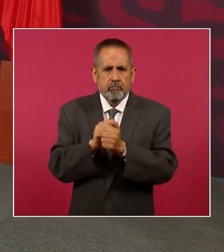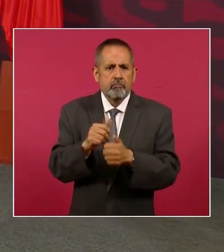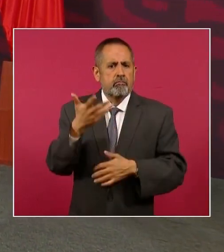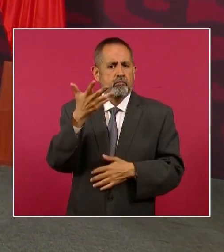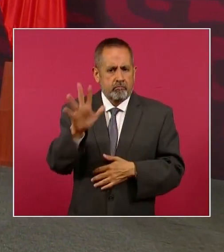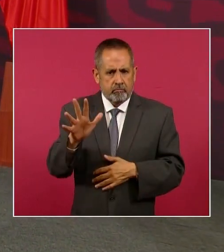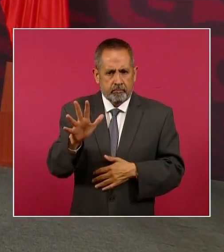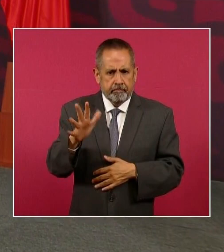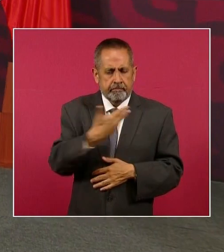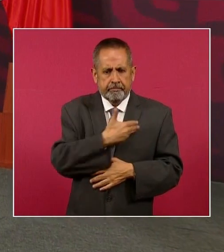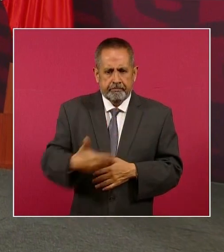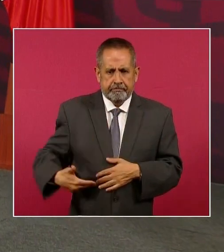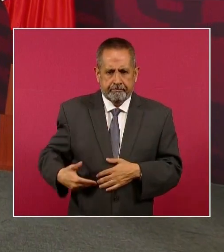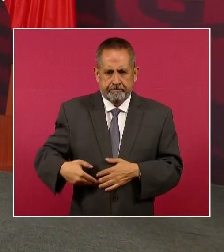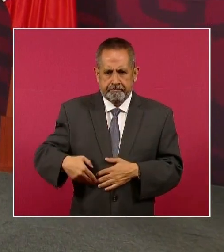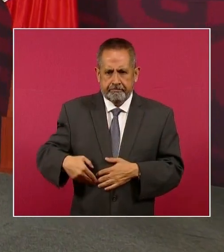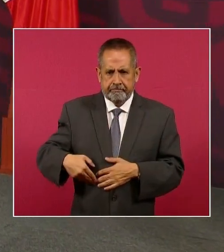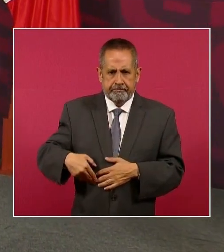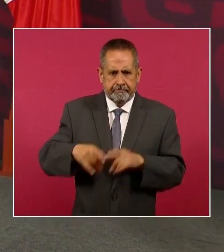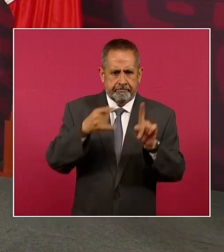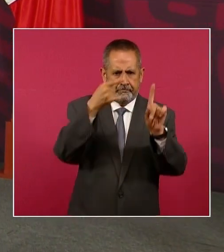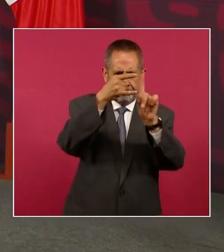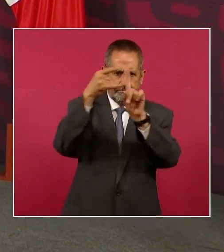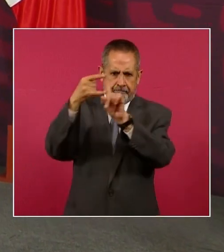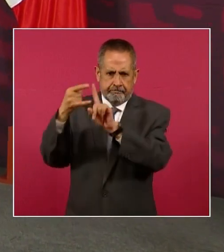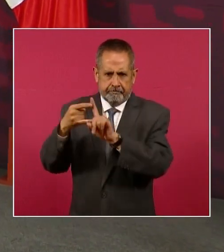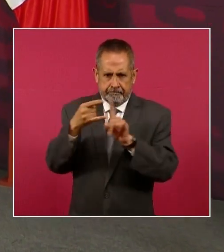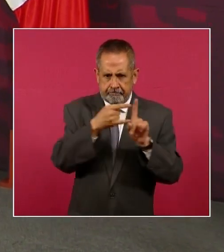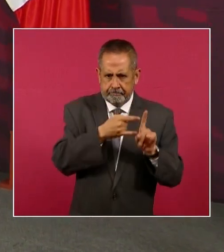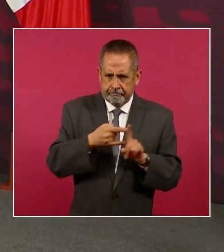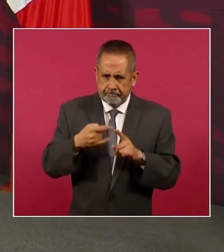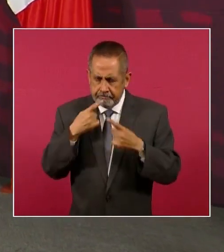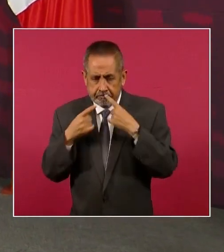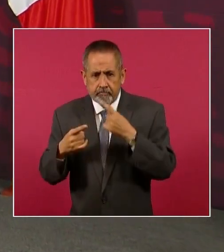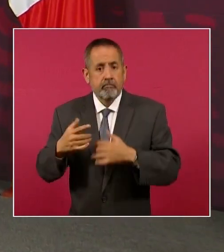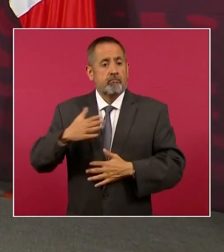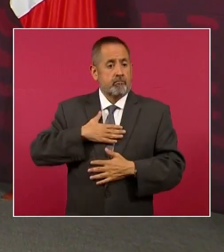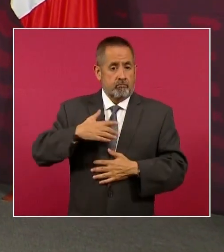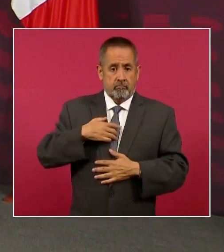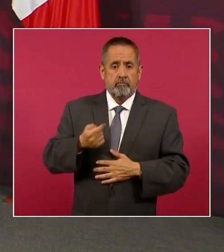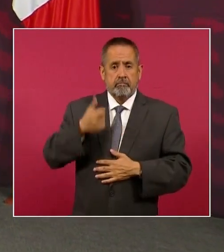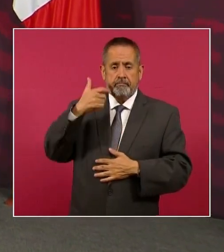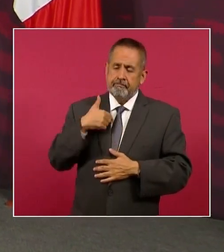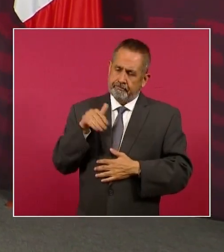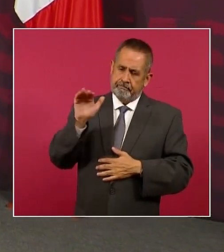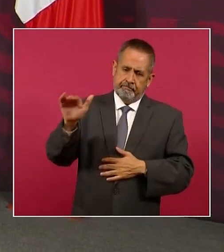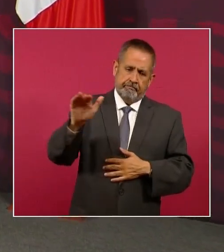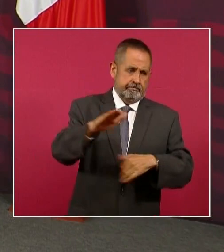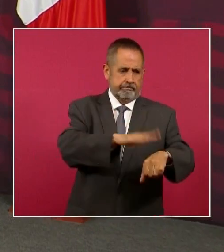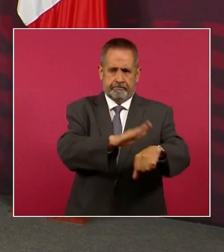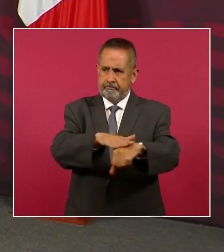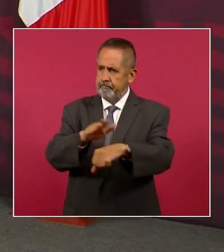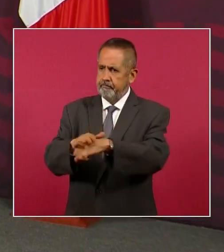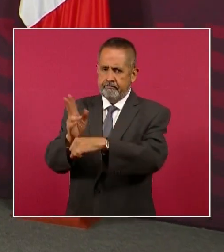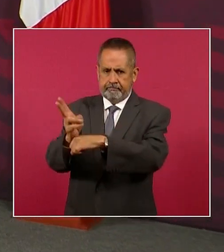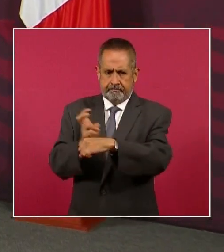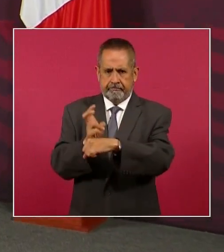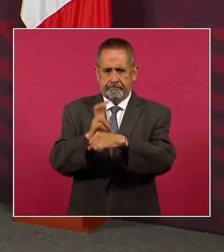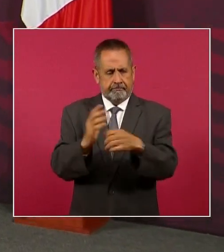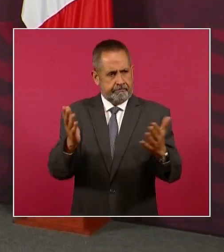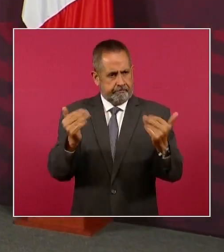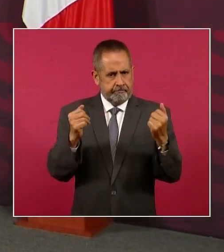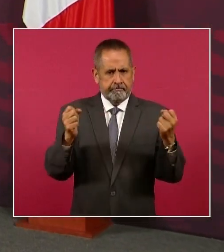10 presidentes. Convocamos nosotros a esto porque consideramos